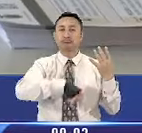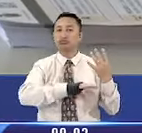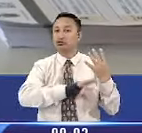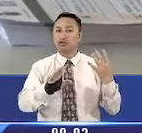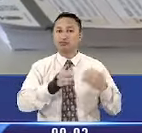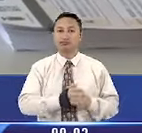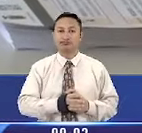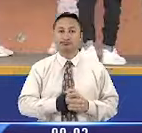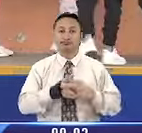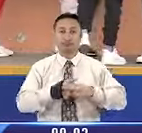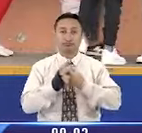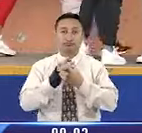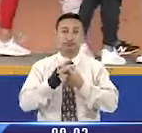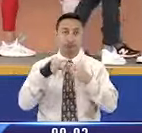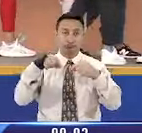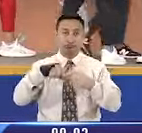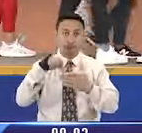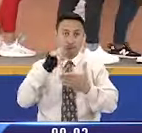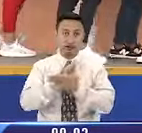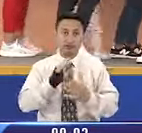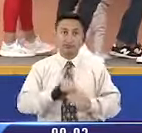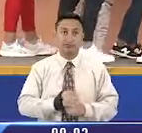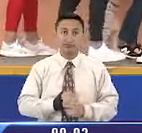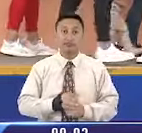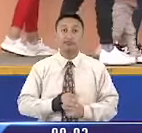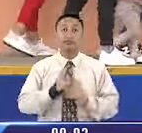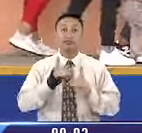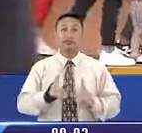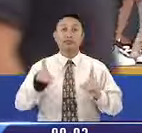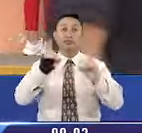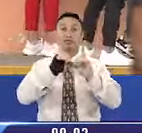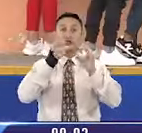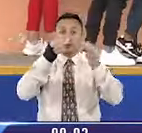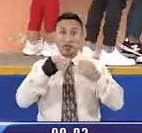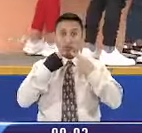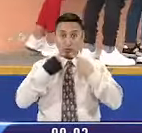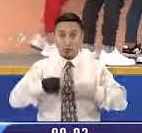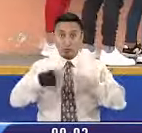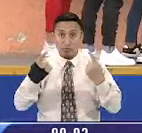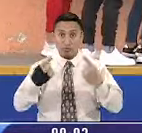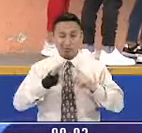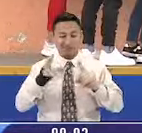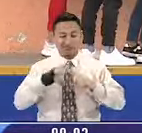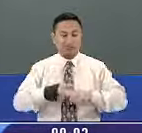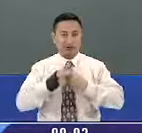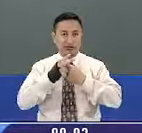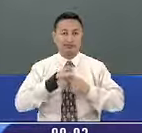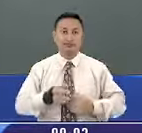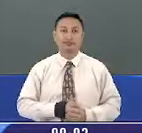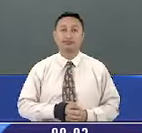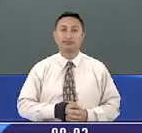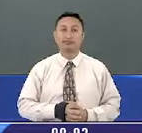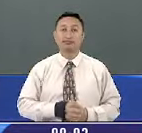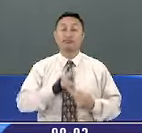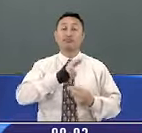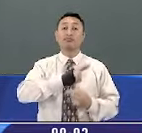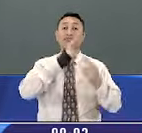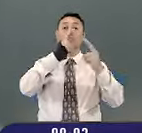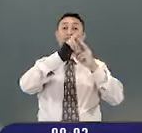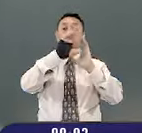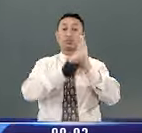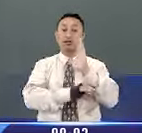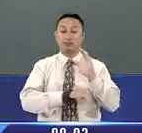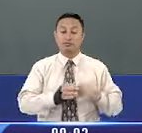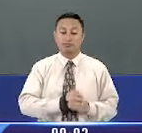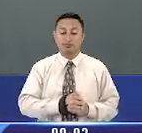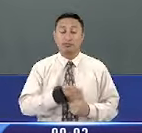manera inmediata una vez que se publiquen los resultados oficiales de las elecciones. La reforma parcial